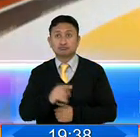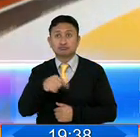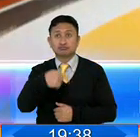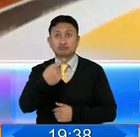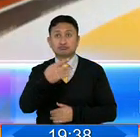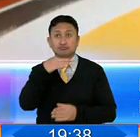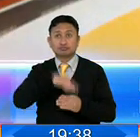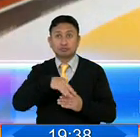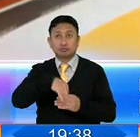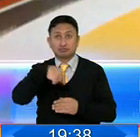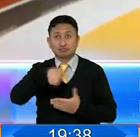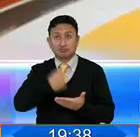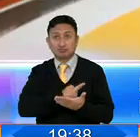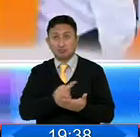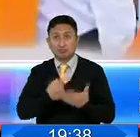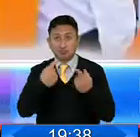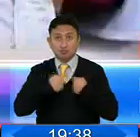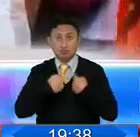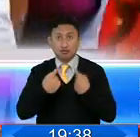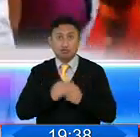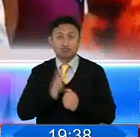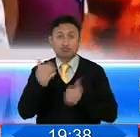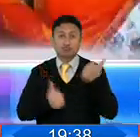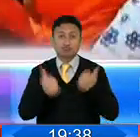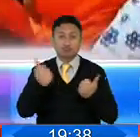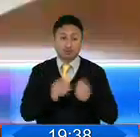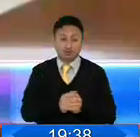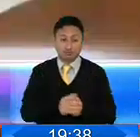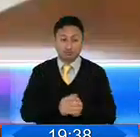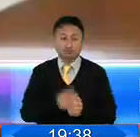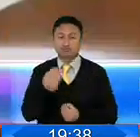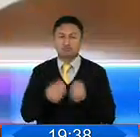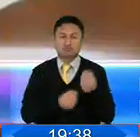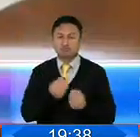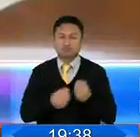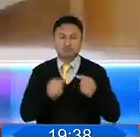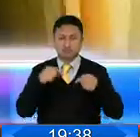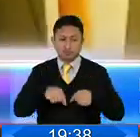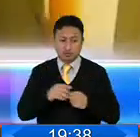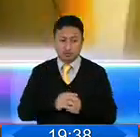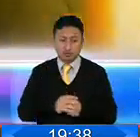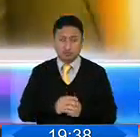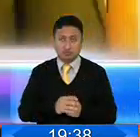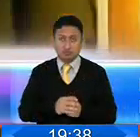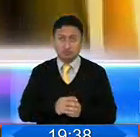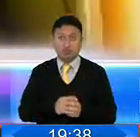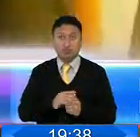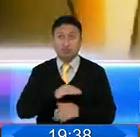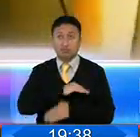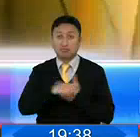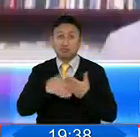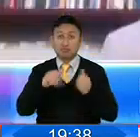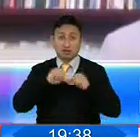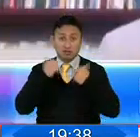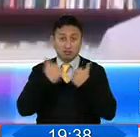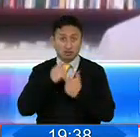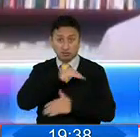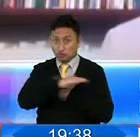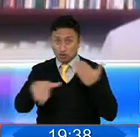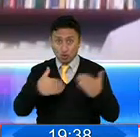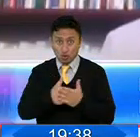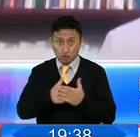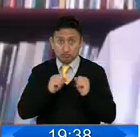primarias. Esta semana anunciarán a sus candidatos. Lo único que tienen claro es que irán con opciones para todas las dignidades.